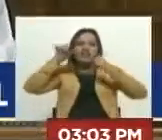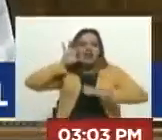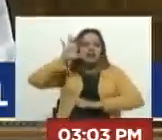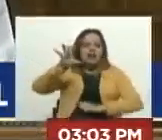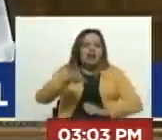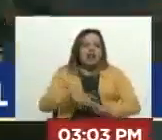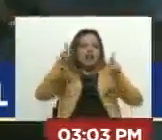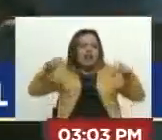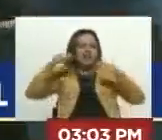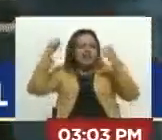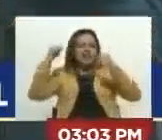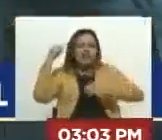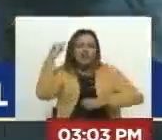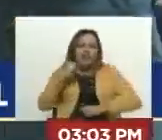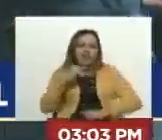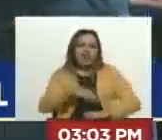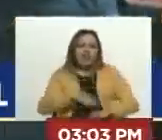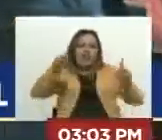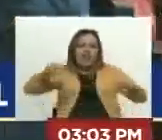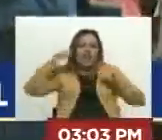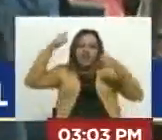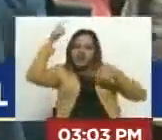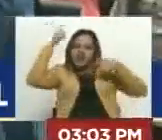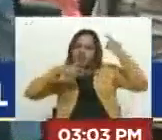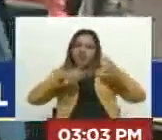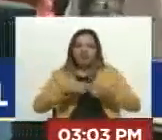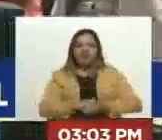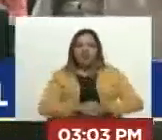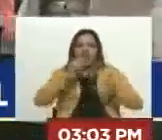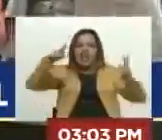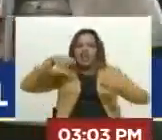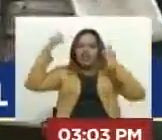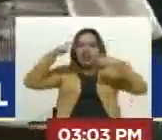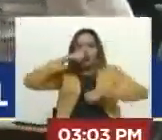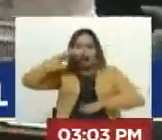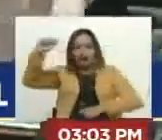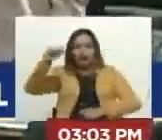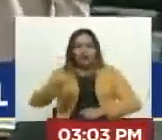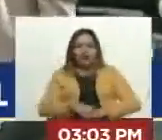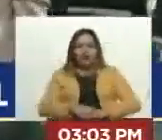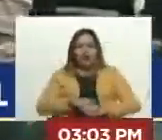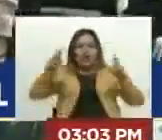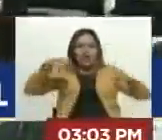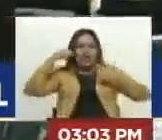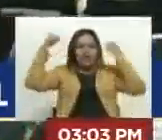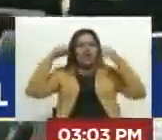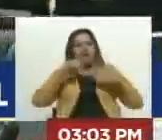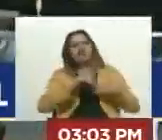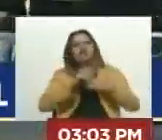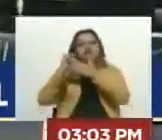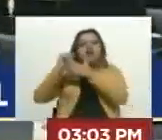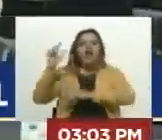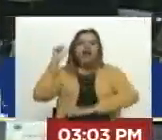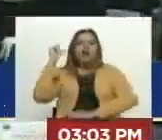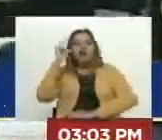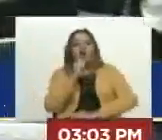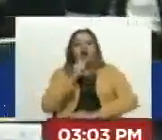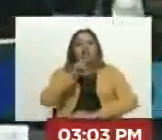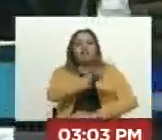¡Que viva Bolívar! ¡Que viva! ¡Que viva Chávez! ¡Que viva! ¡Que viva Maduro! ¡Que viva! ¡Que vivan los héroes y heroínas del 23 de